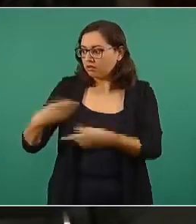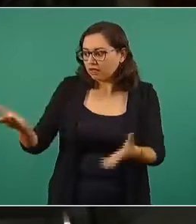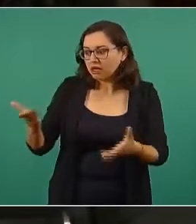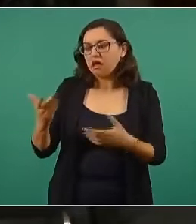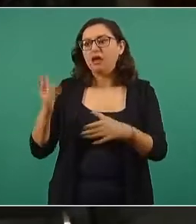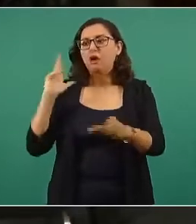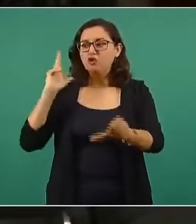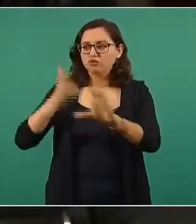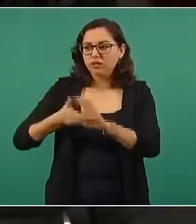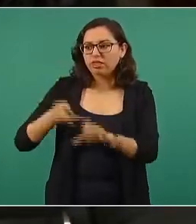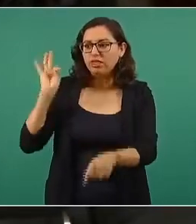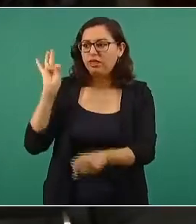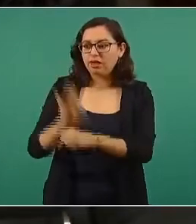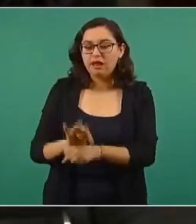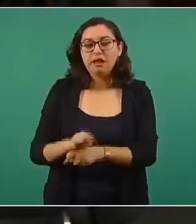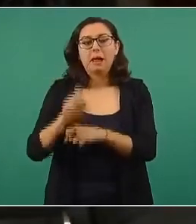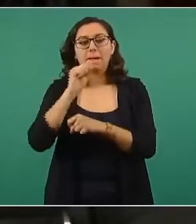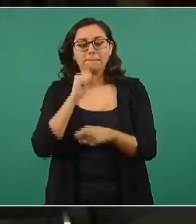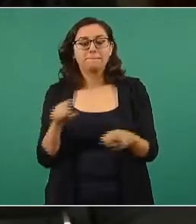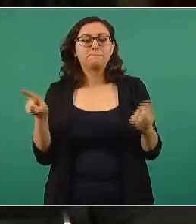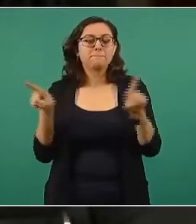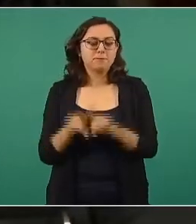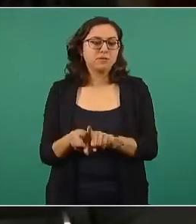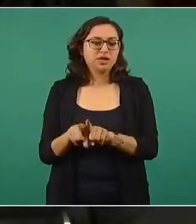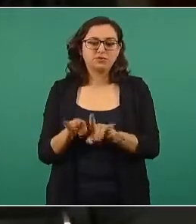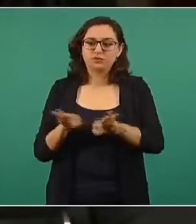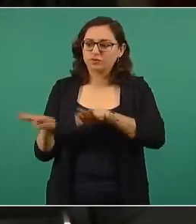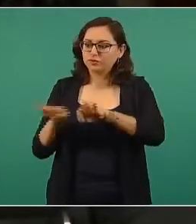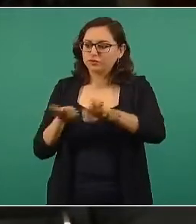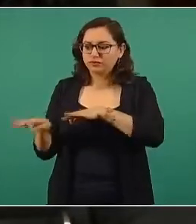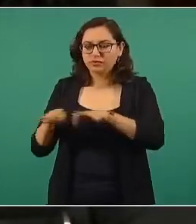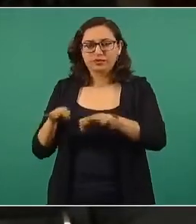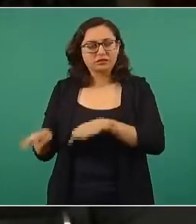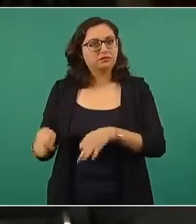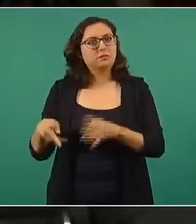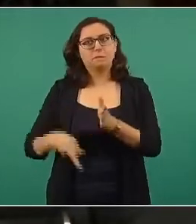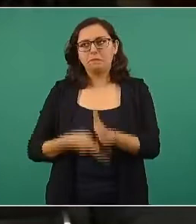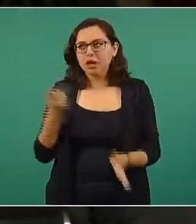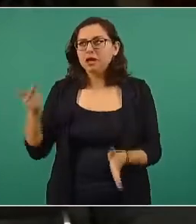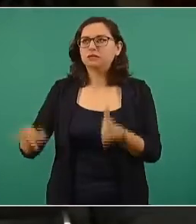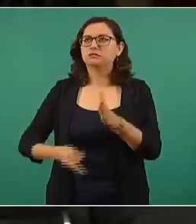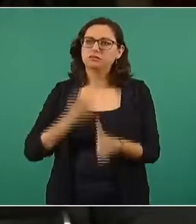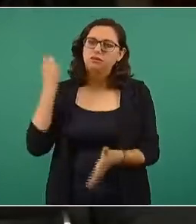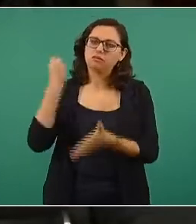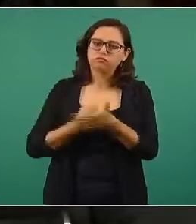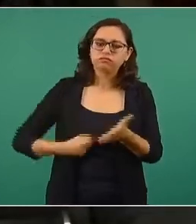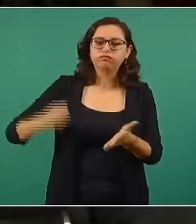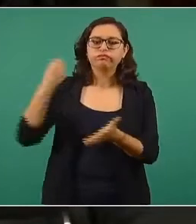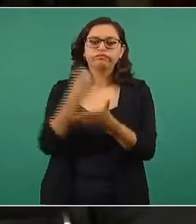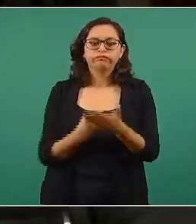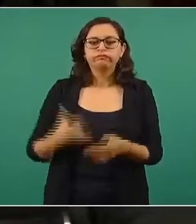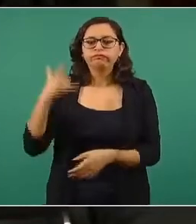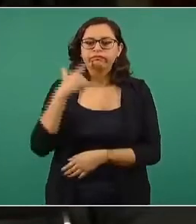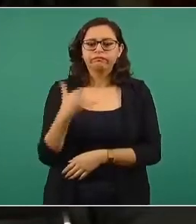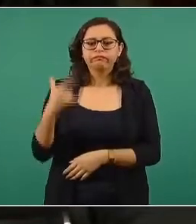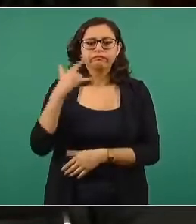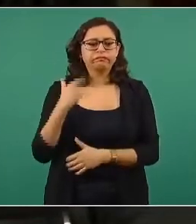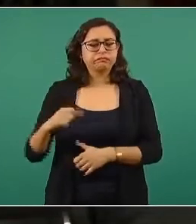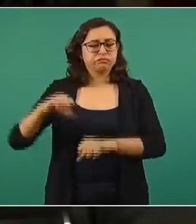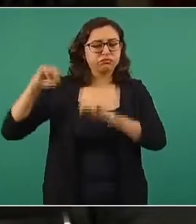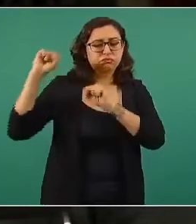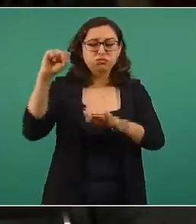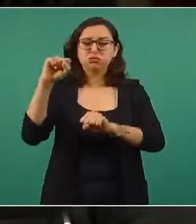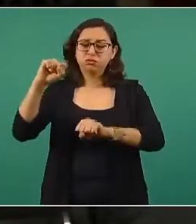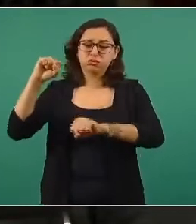internado y mantener los módulos de producción. Sin embargo, señor presidente, bueno, pues se les ha tachado durante tanto tiempo